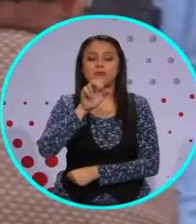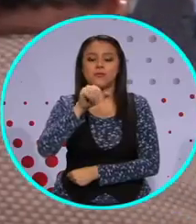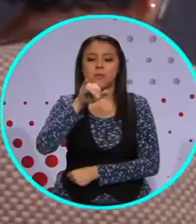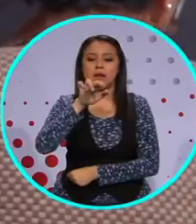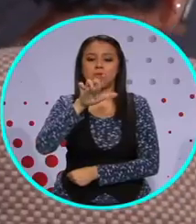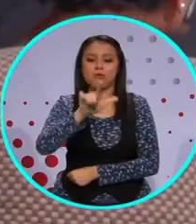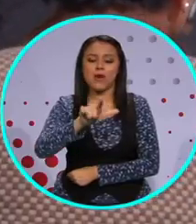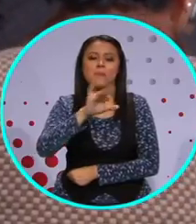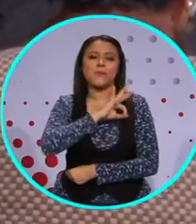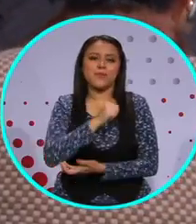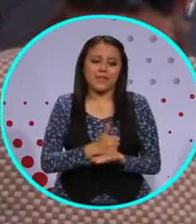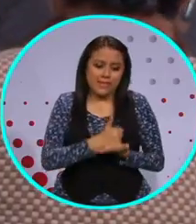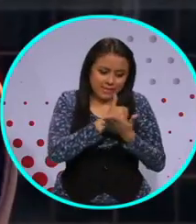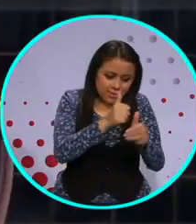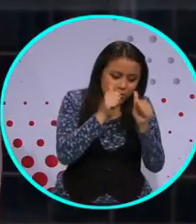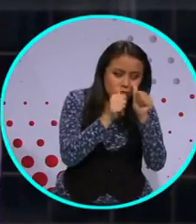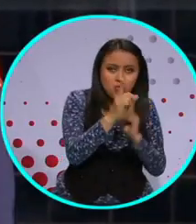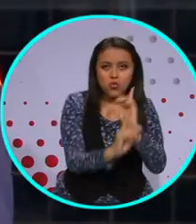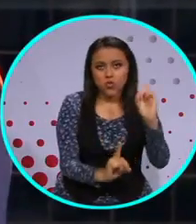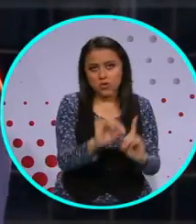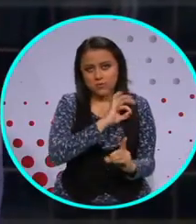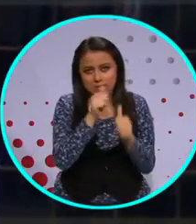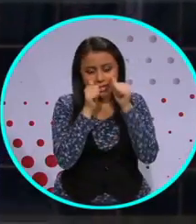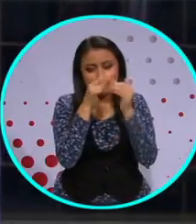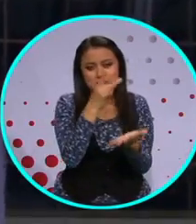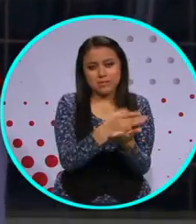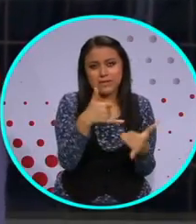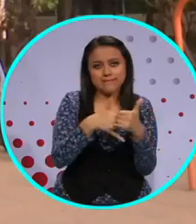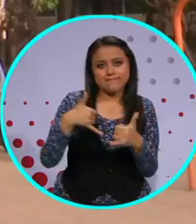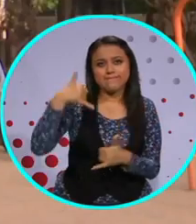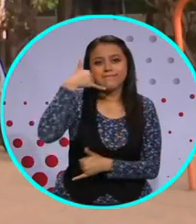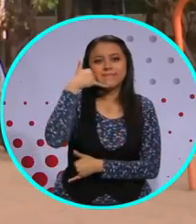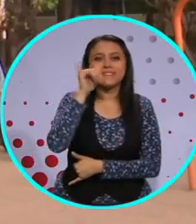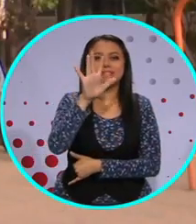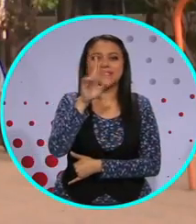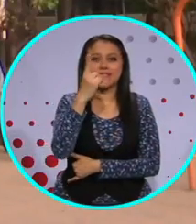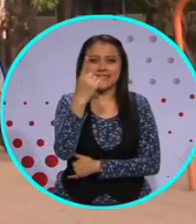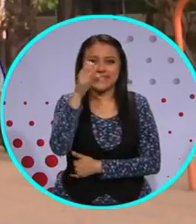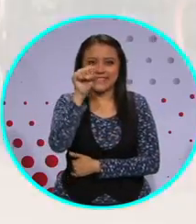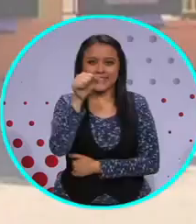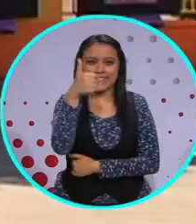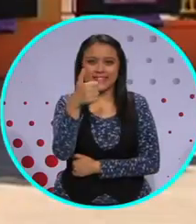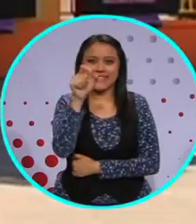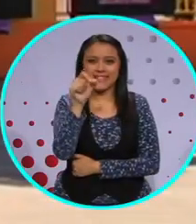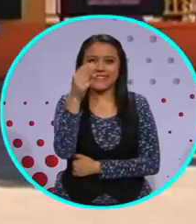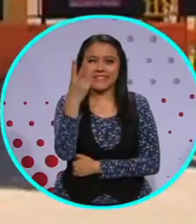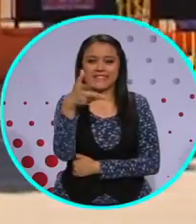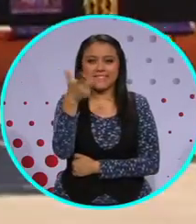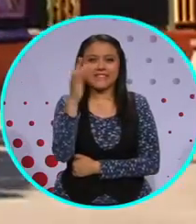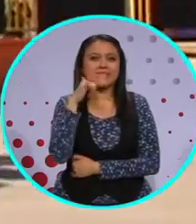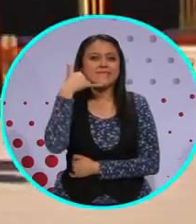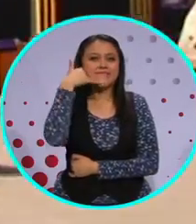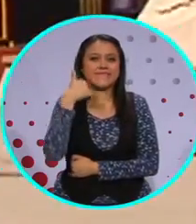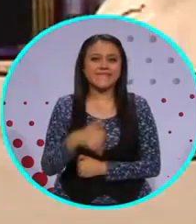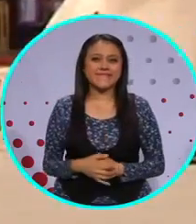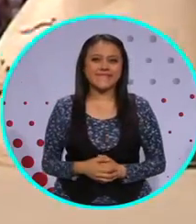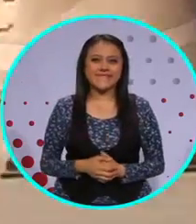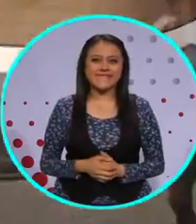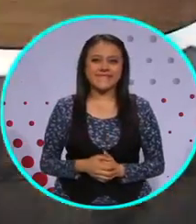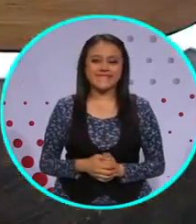atenderá para resolver todas sus dudas sólo llame en la línea 12 51 66 23 13